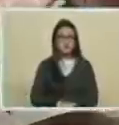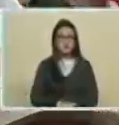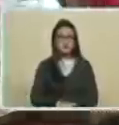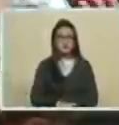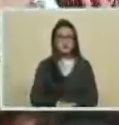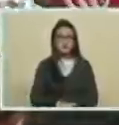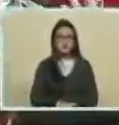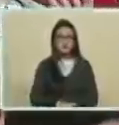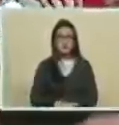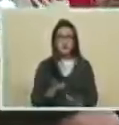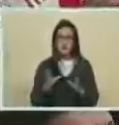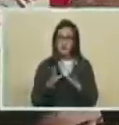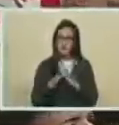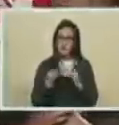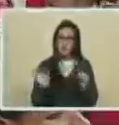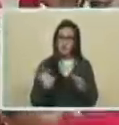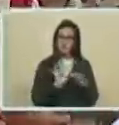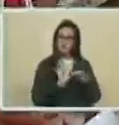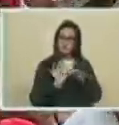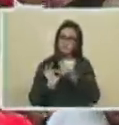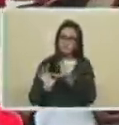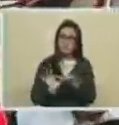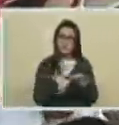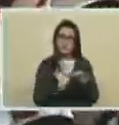Vamos a unirnos